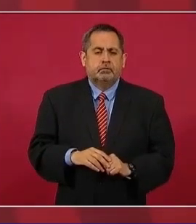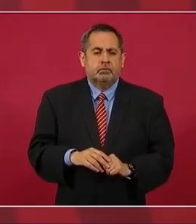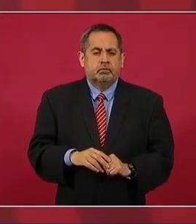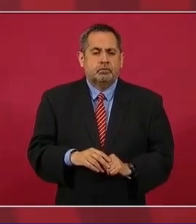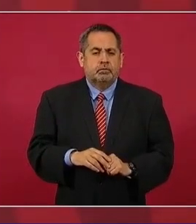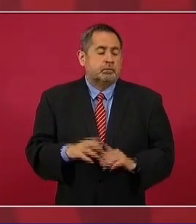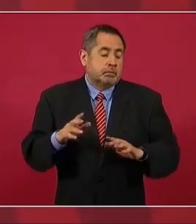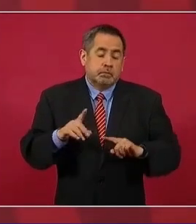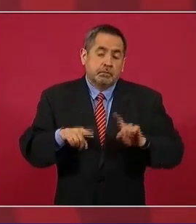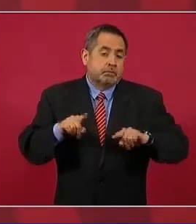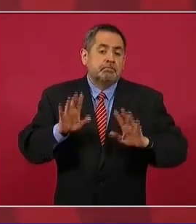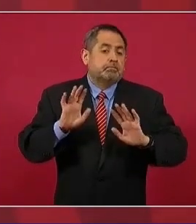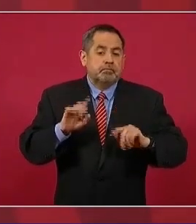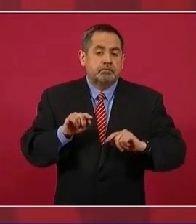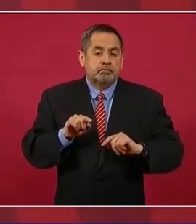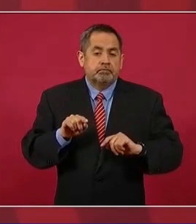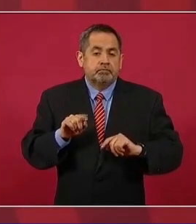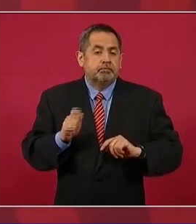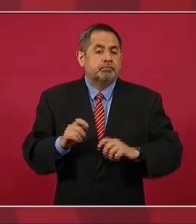acuerdo a lo que